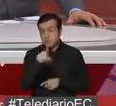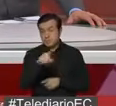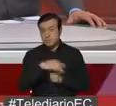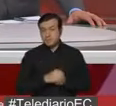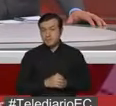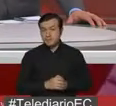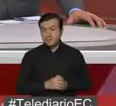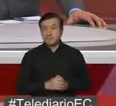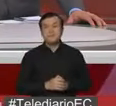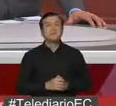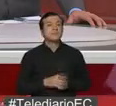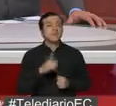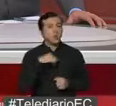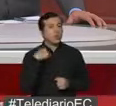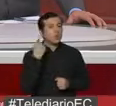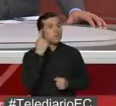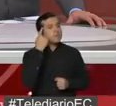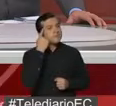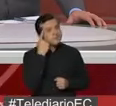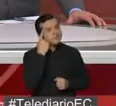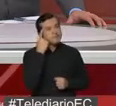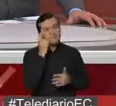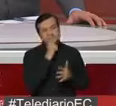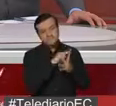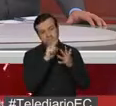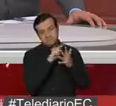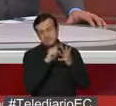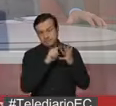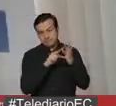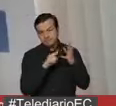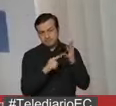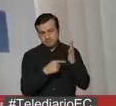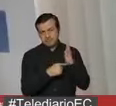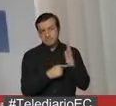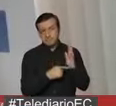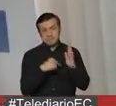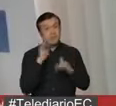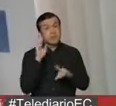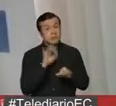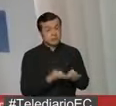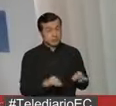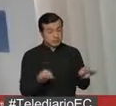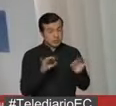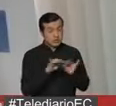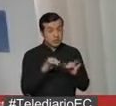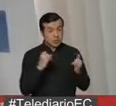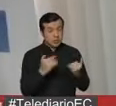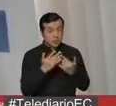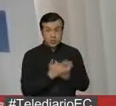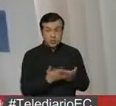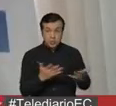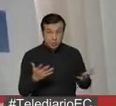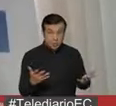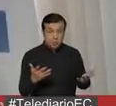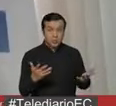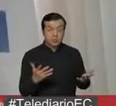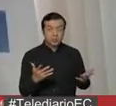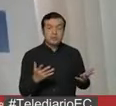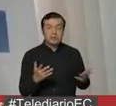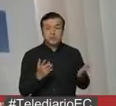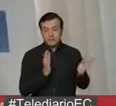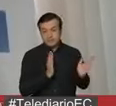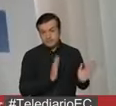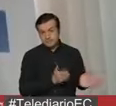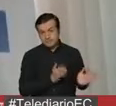Bueno, nosotros consideramos que son varias medidas. Una de esas y tal vez la más importante en este momento es lo que